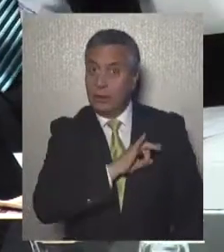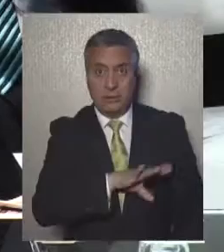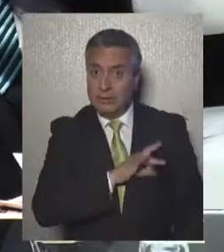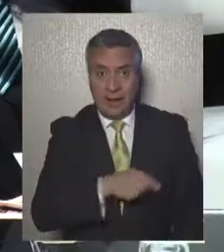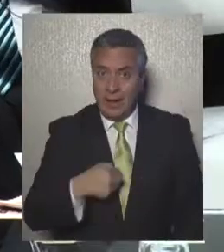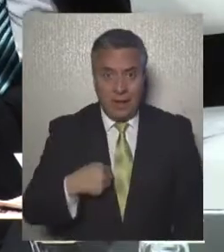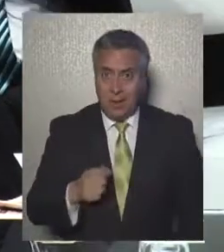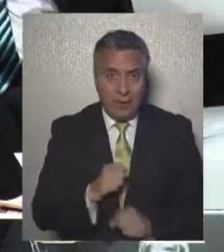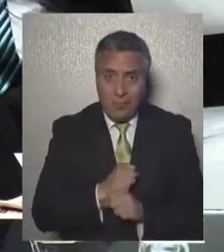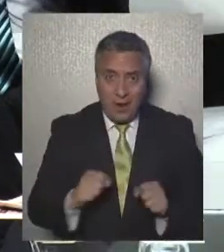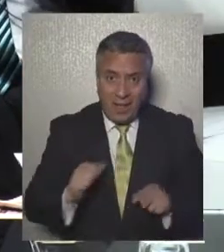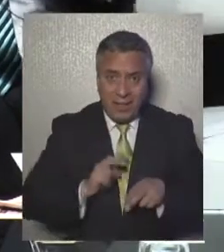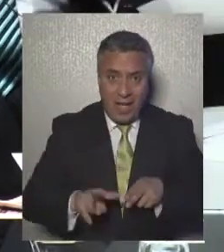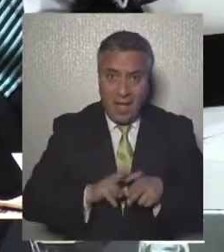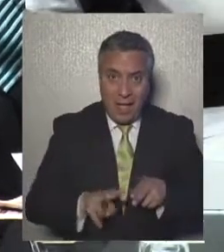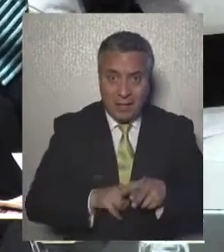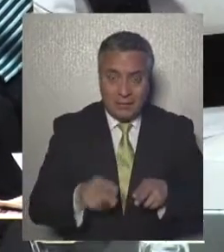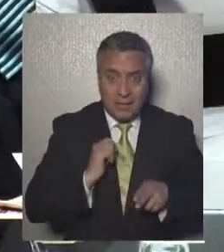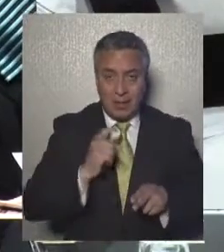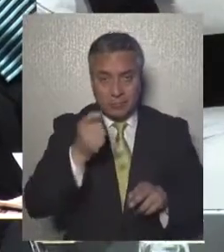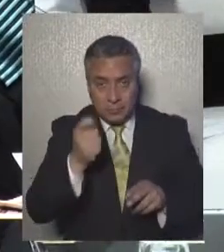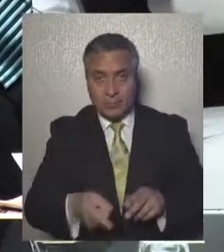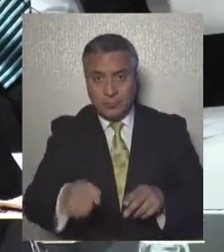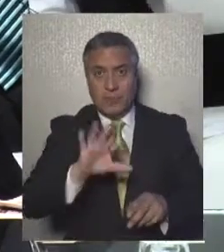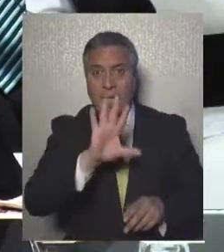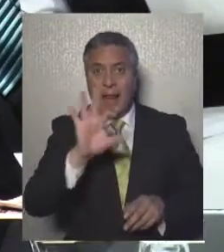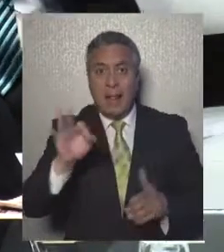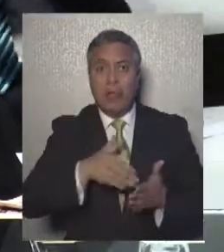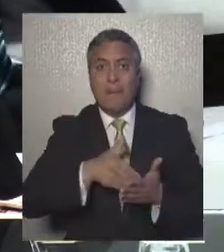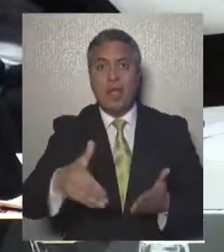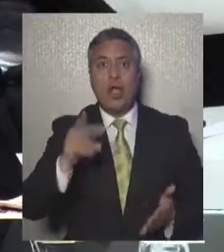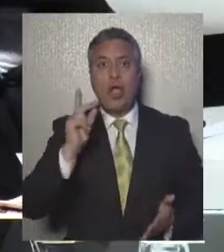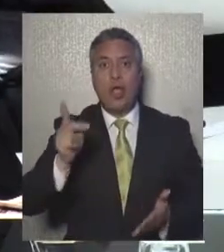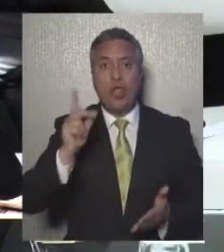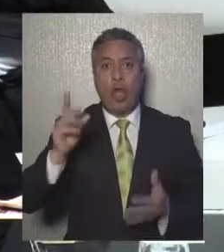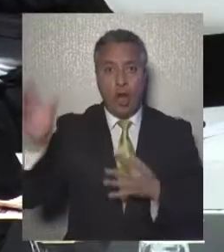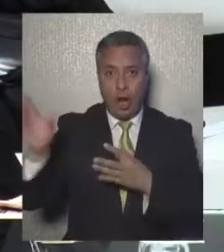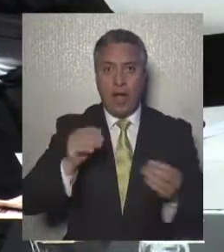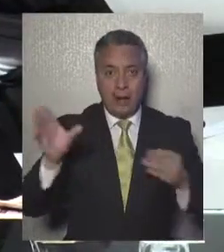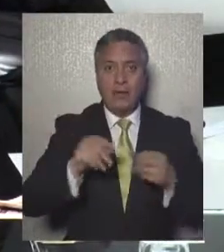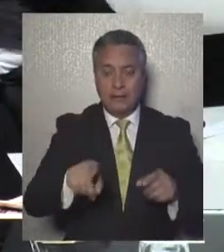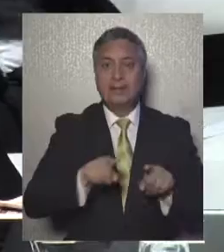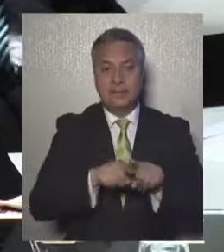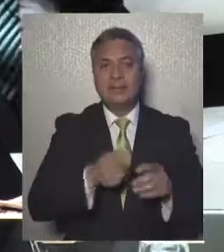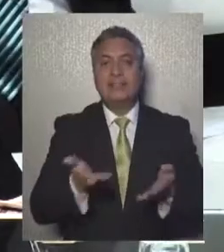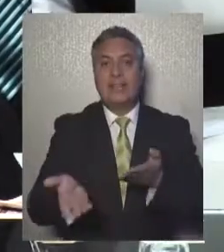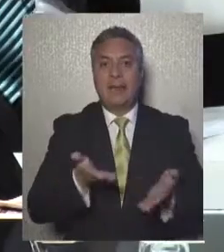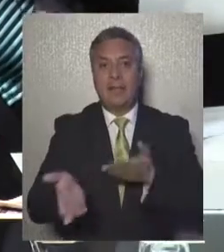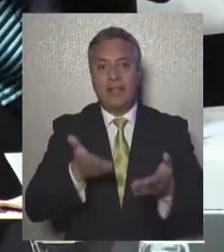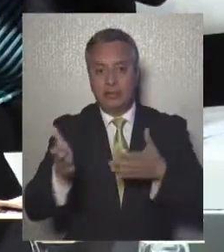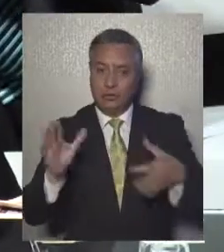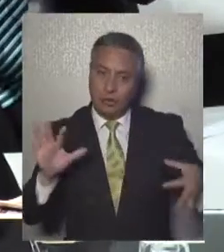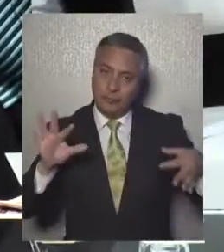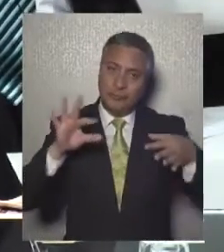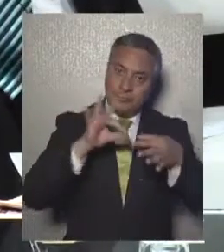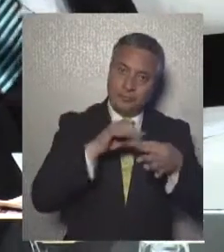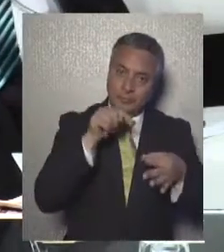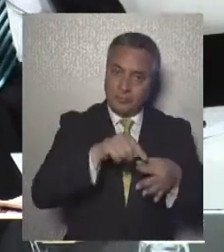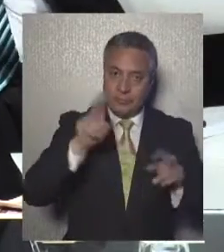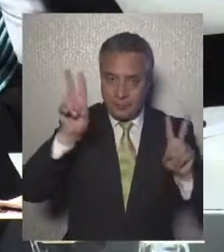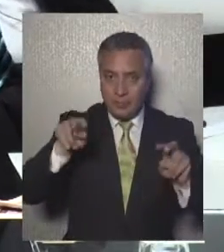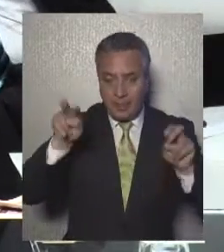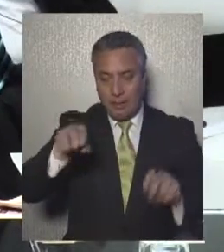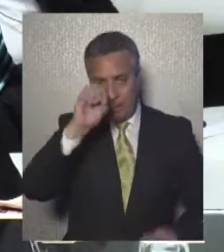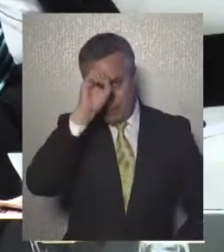capaces de hacerlo y apenas exportamos 500 millones de dólares en servicios vinculados a la minería. Esto requiere capital